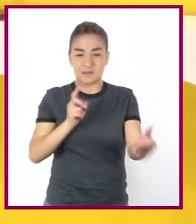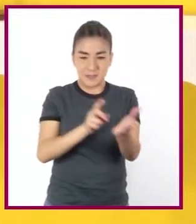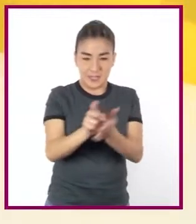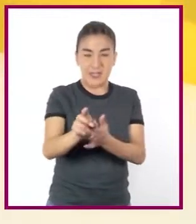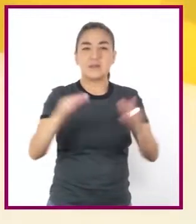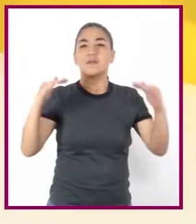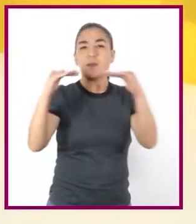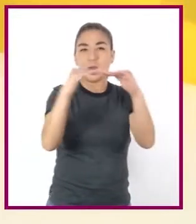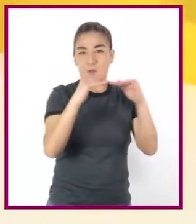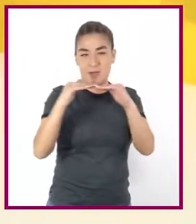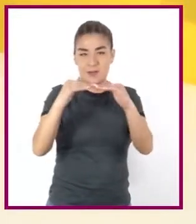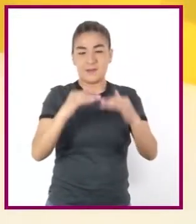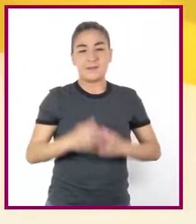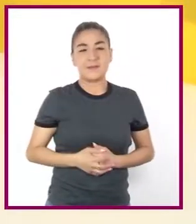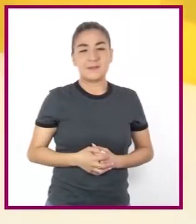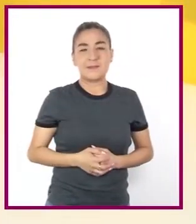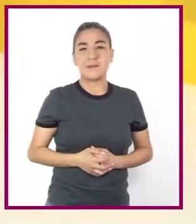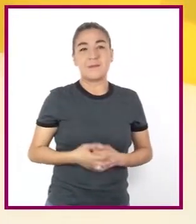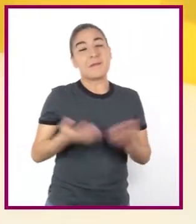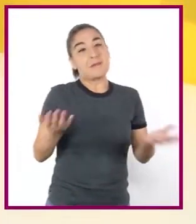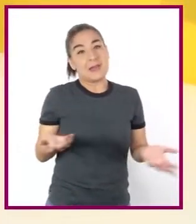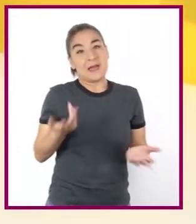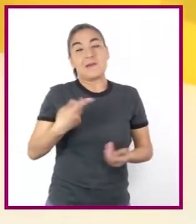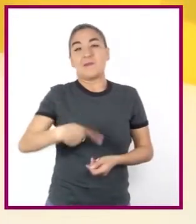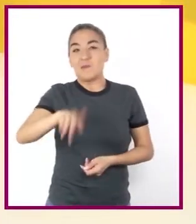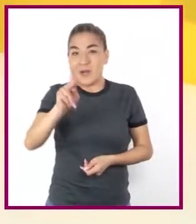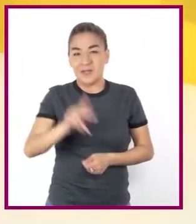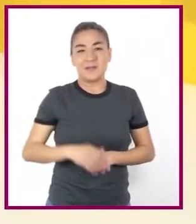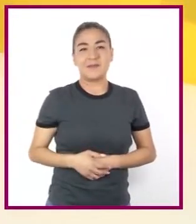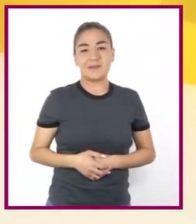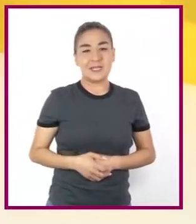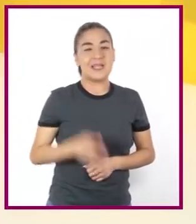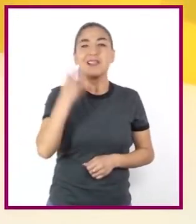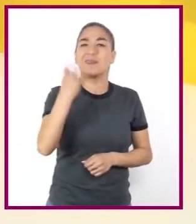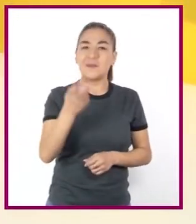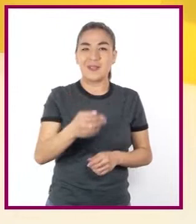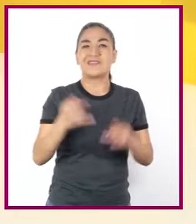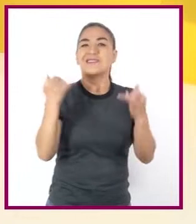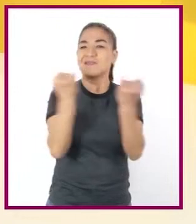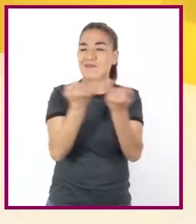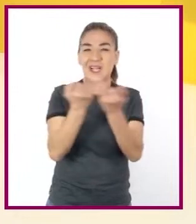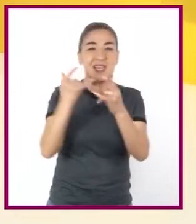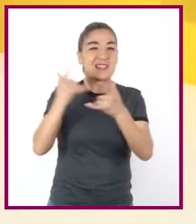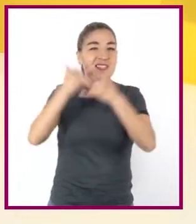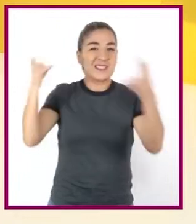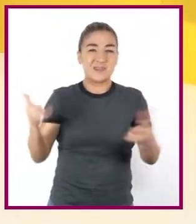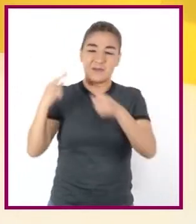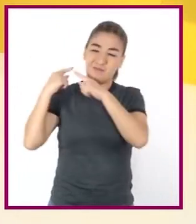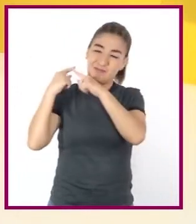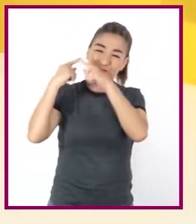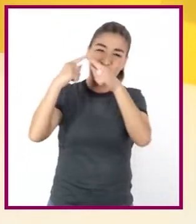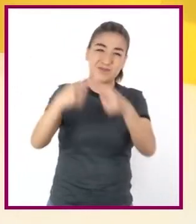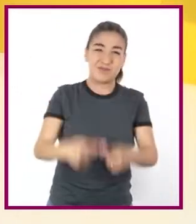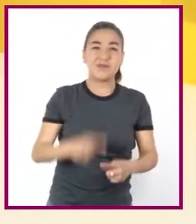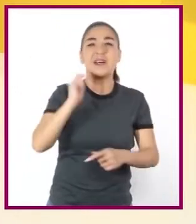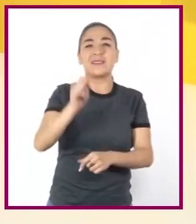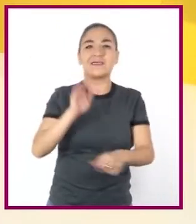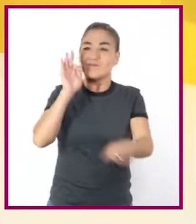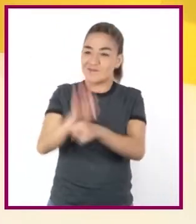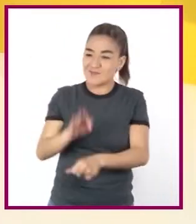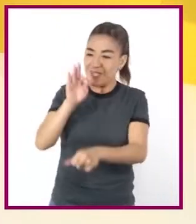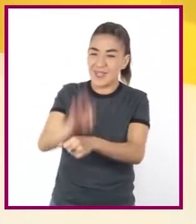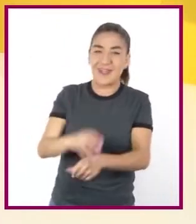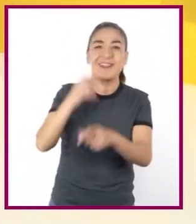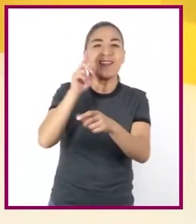igualdad. Sin embargo, igual que en el transcurrir de la historia se han defendido otros derechos,